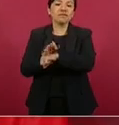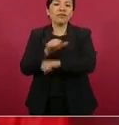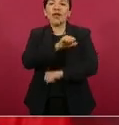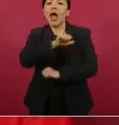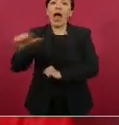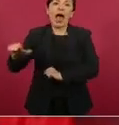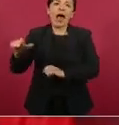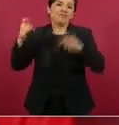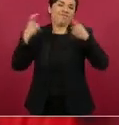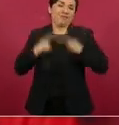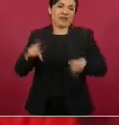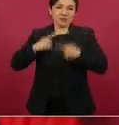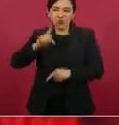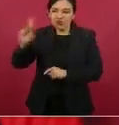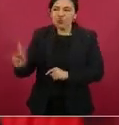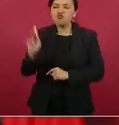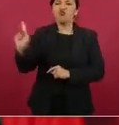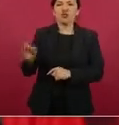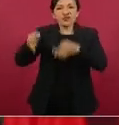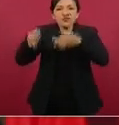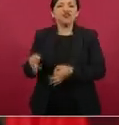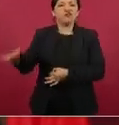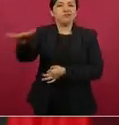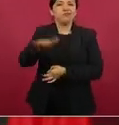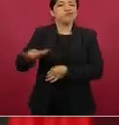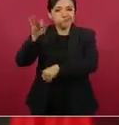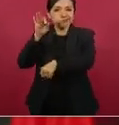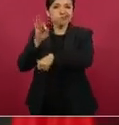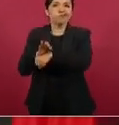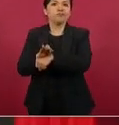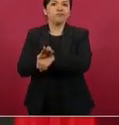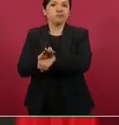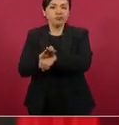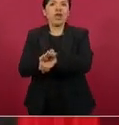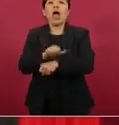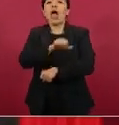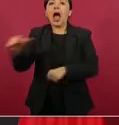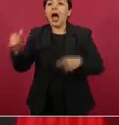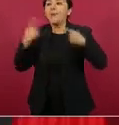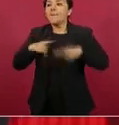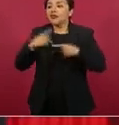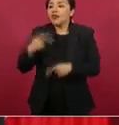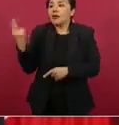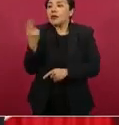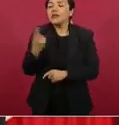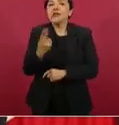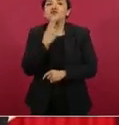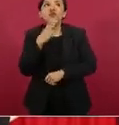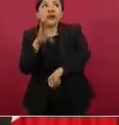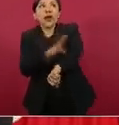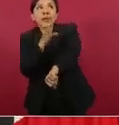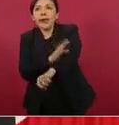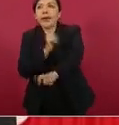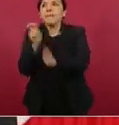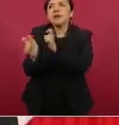al pueblo, a los consumidores,